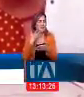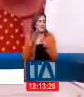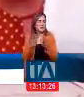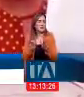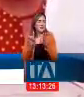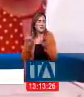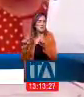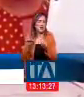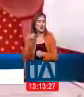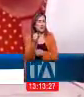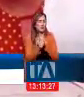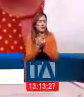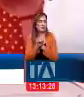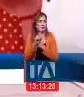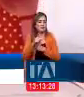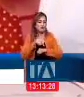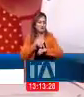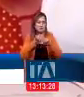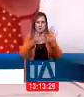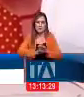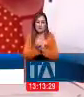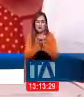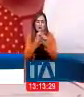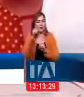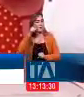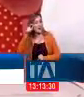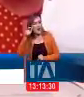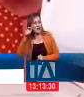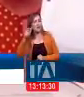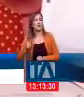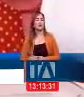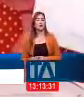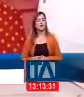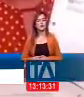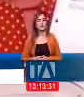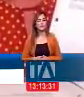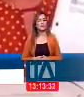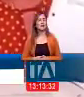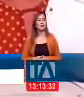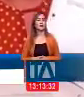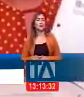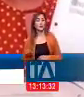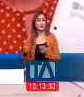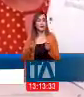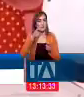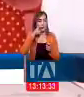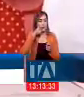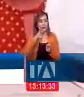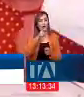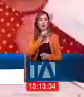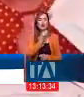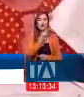de mayo del 2021 a las 10 de la mañana por Lady Diana Salazar, fiscal general del Estado, sirvió para que la fiscal